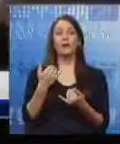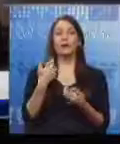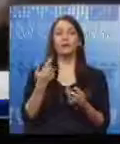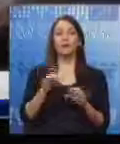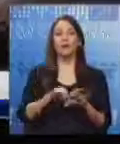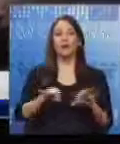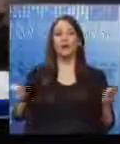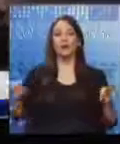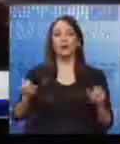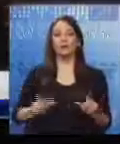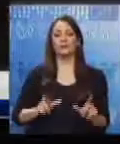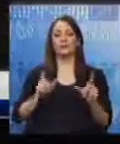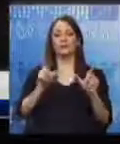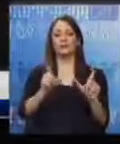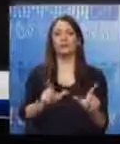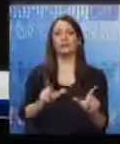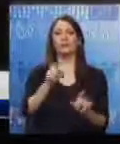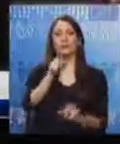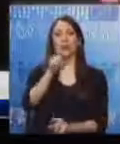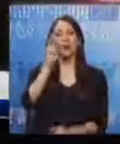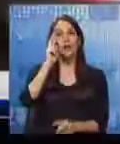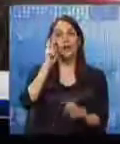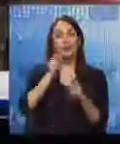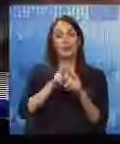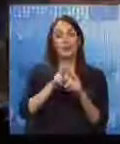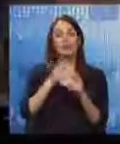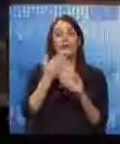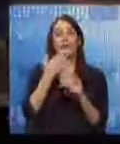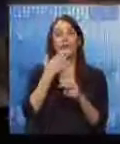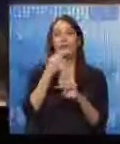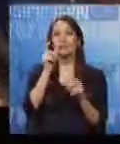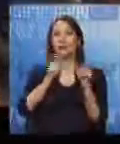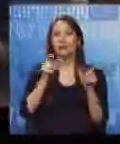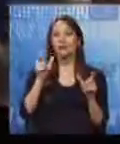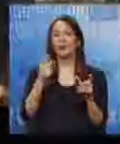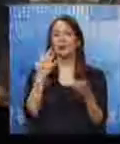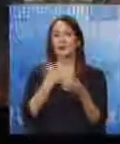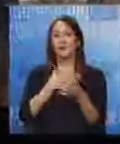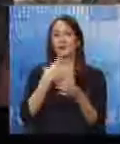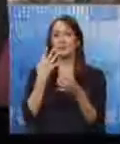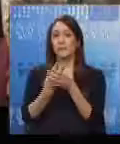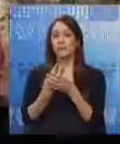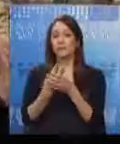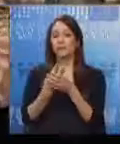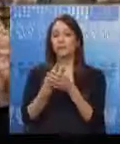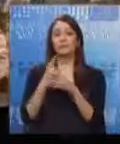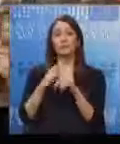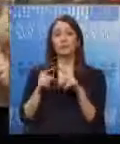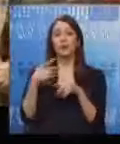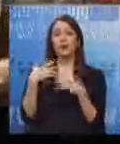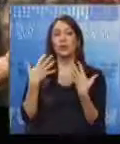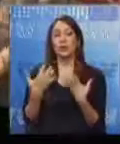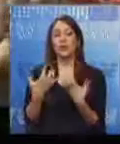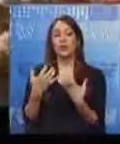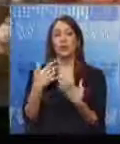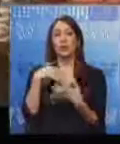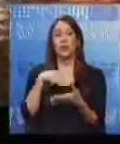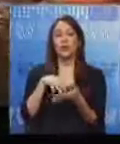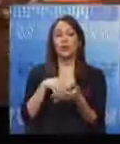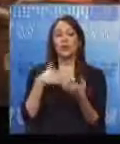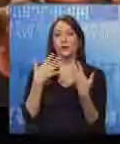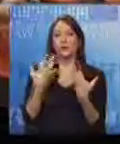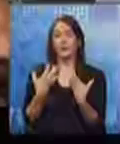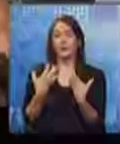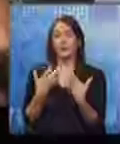los títulos y recordó además que son cerca de 7.000 las personas privadas de su libertad a escala nacional, las que buscan completar sus